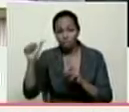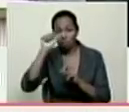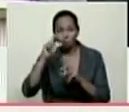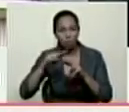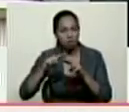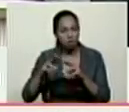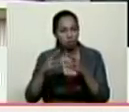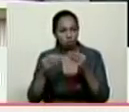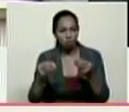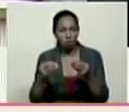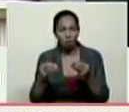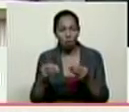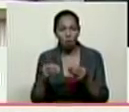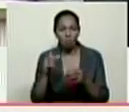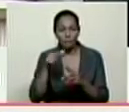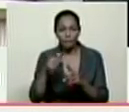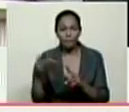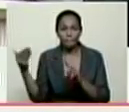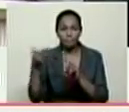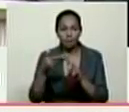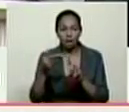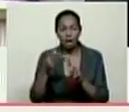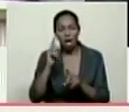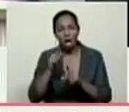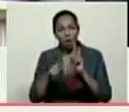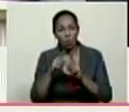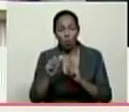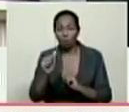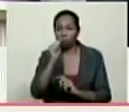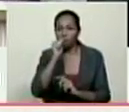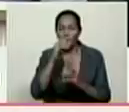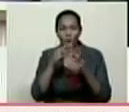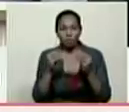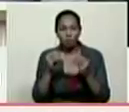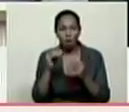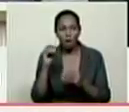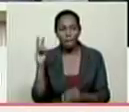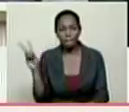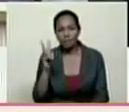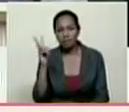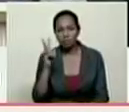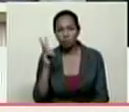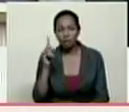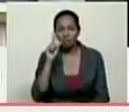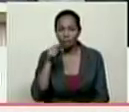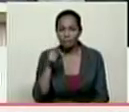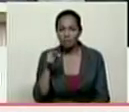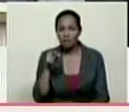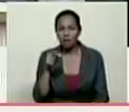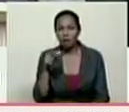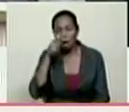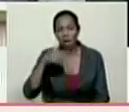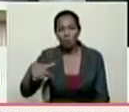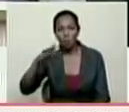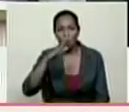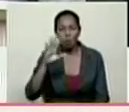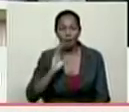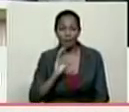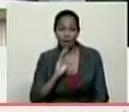Atentaron contra la provisión de agua potable al pueblo, especialmente el pueblo de la Gran